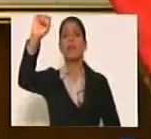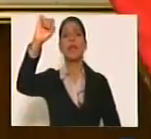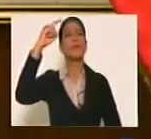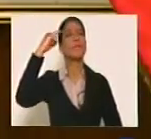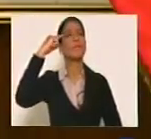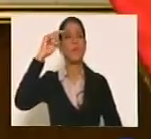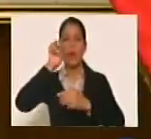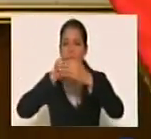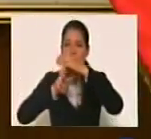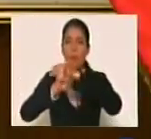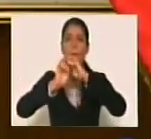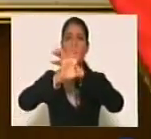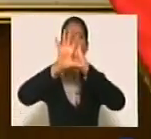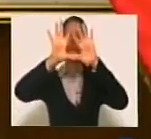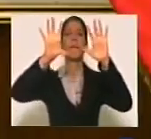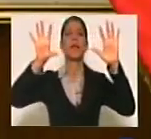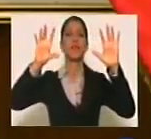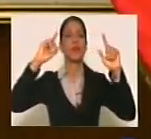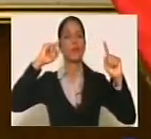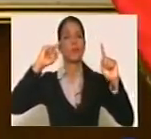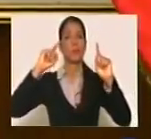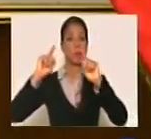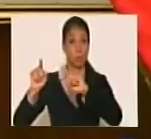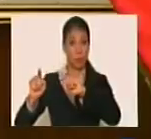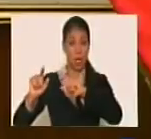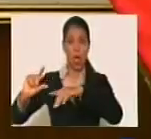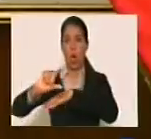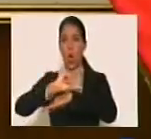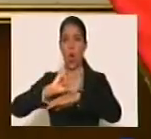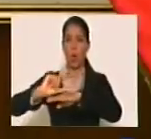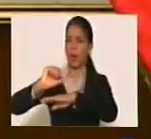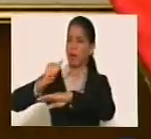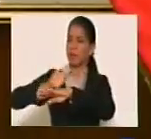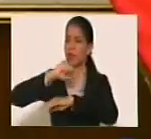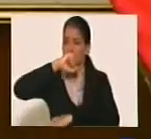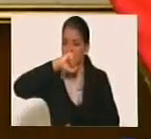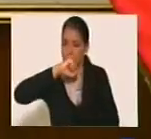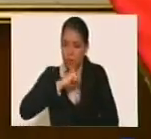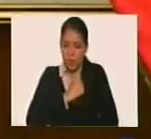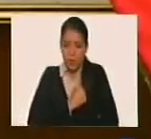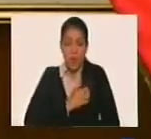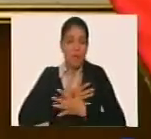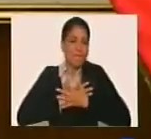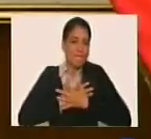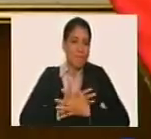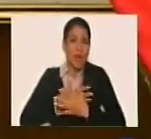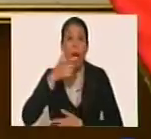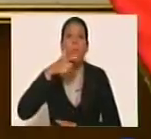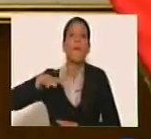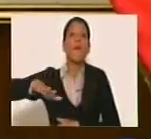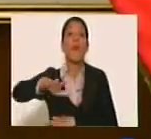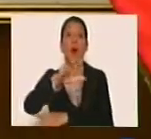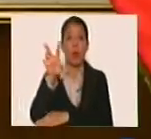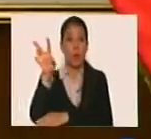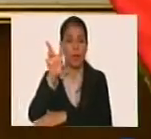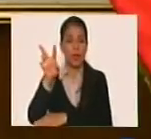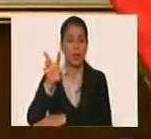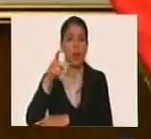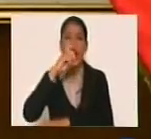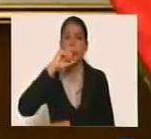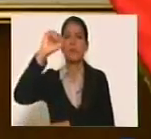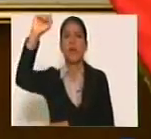Porque el estadista, el gobernante, el hombre que ama a su pueblo, el hombre que se preocupa por su pueblo,